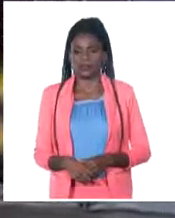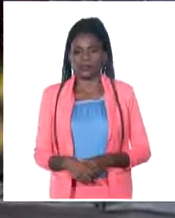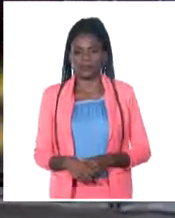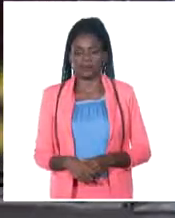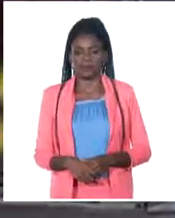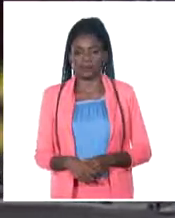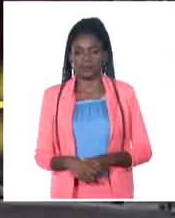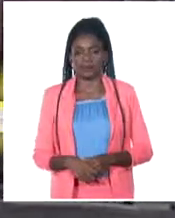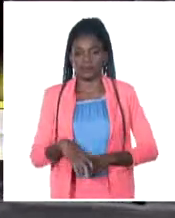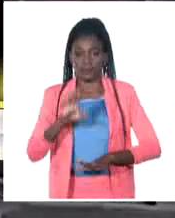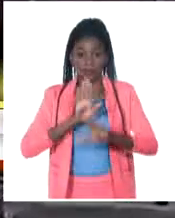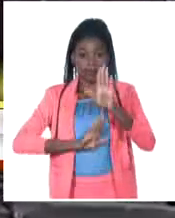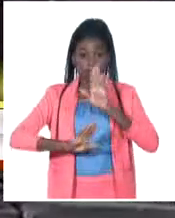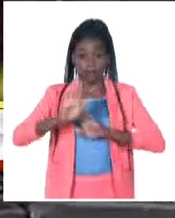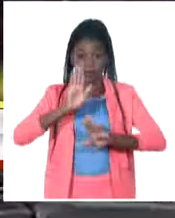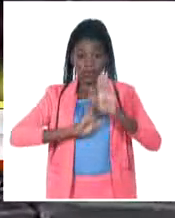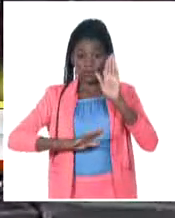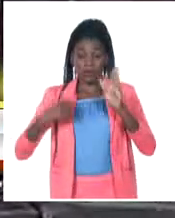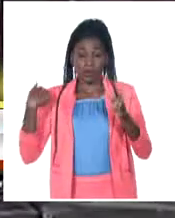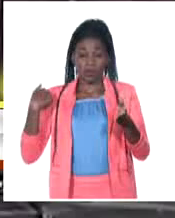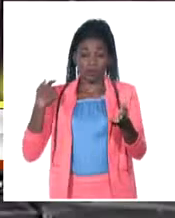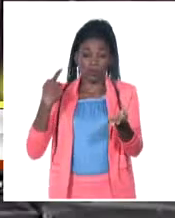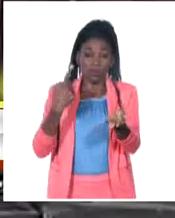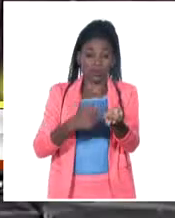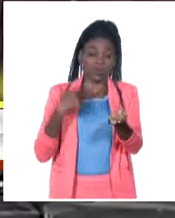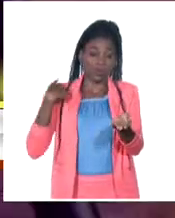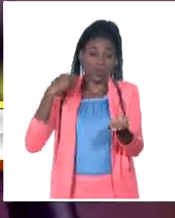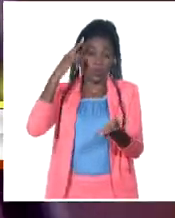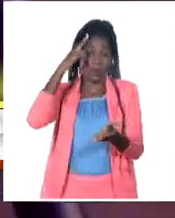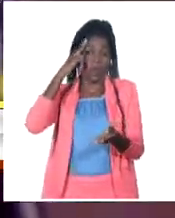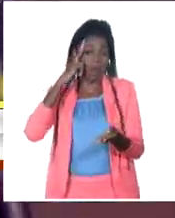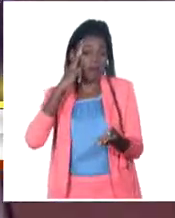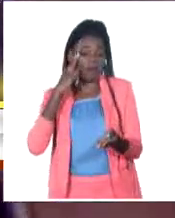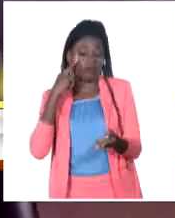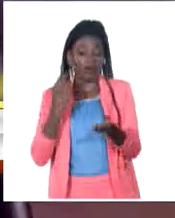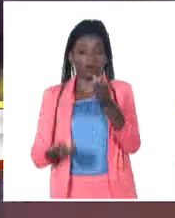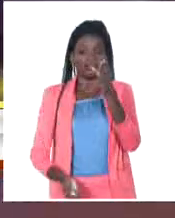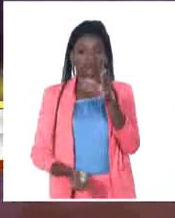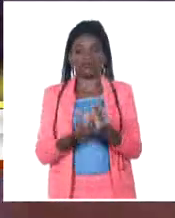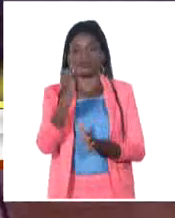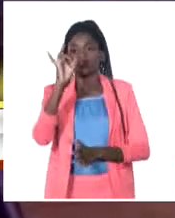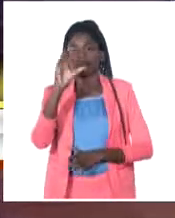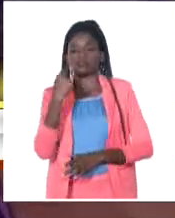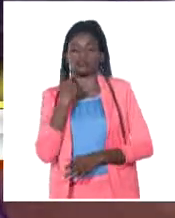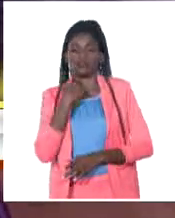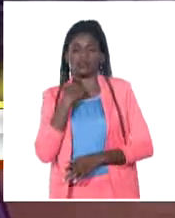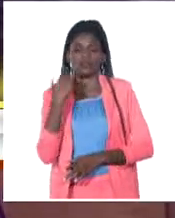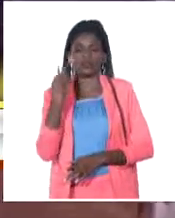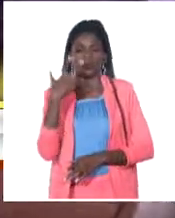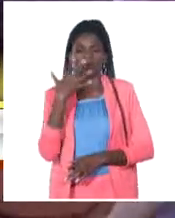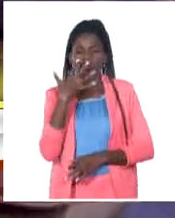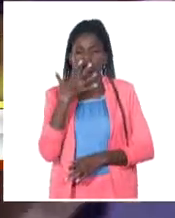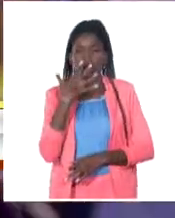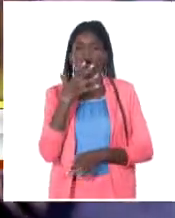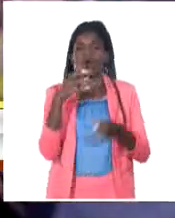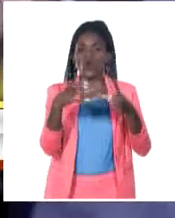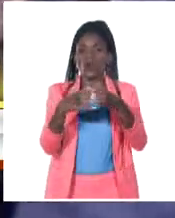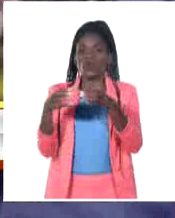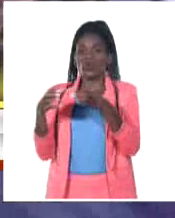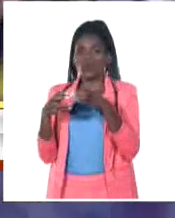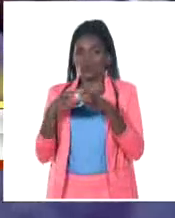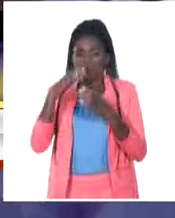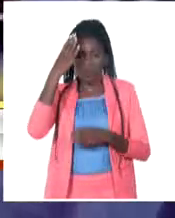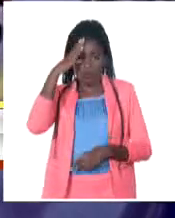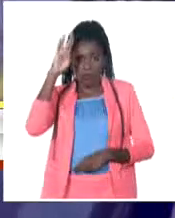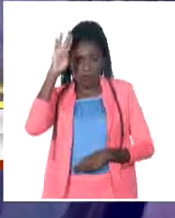En defensa de nuestras mejores tradiciones danzarias y musicales, se funda hace 60 años el piquete típico cubano. Una